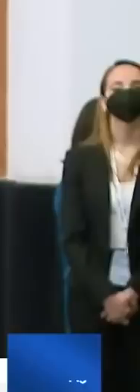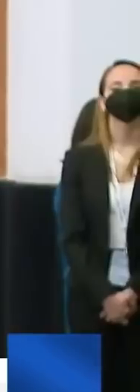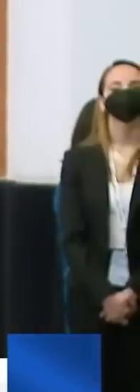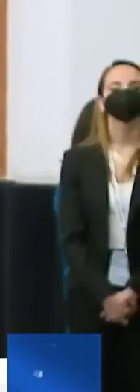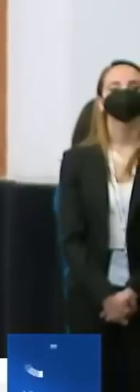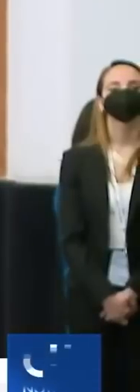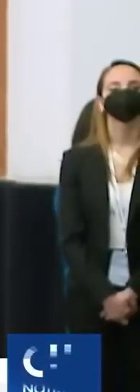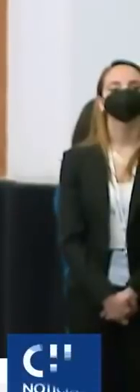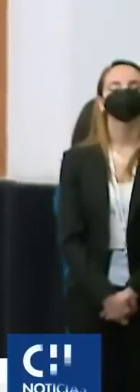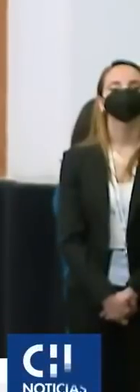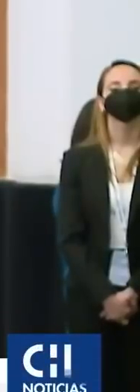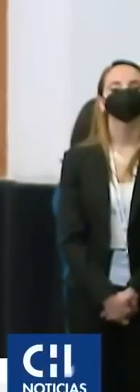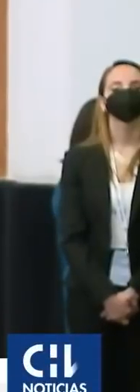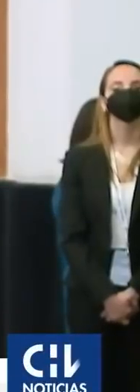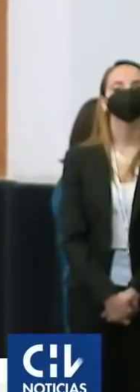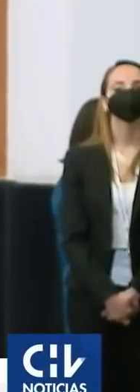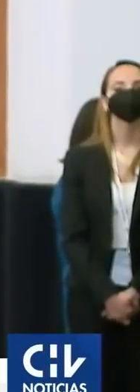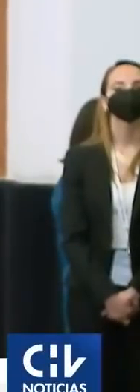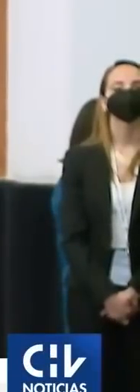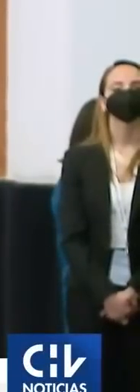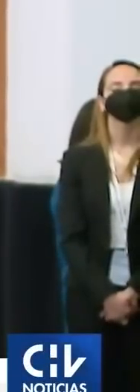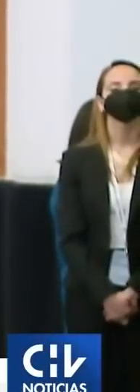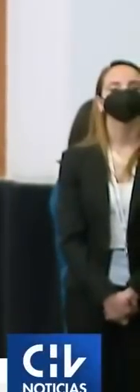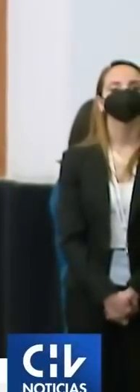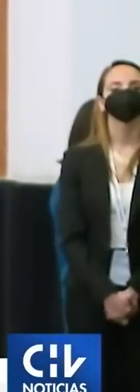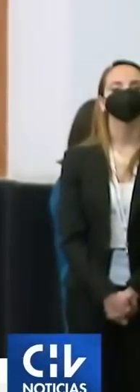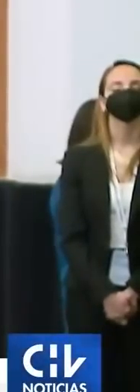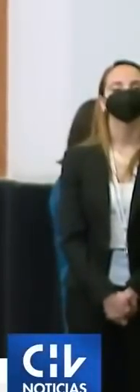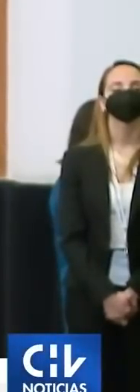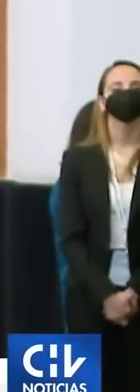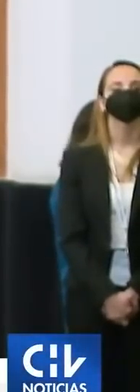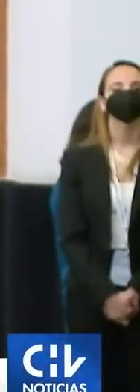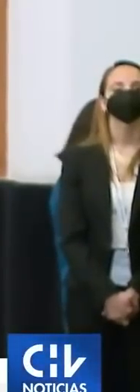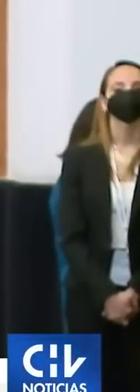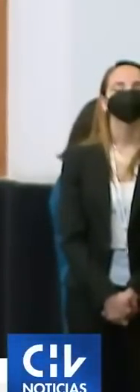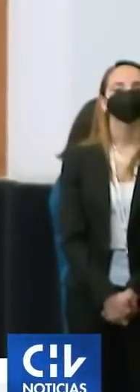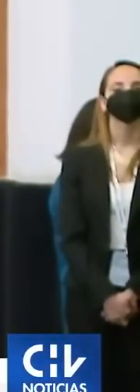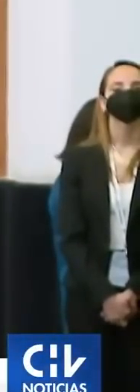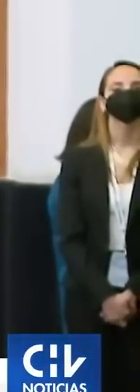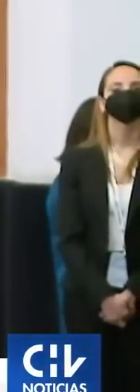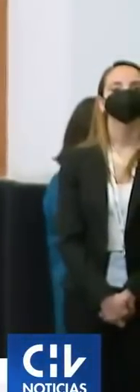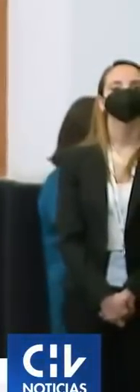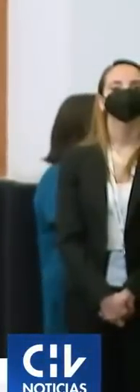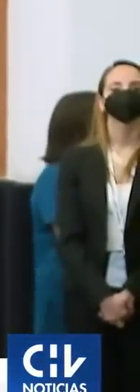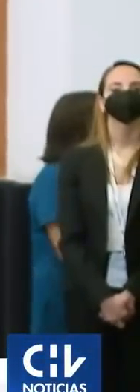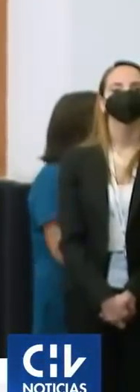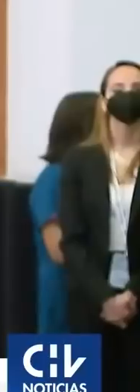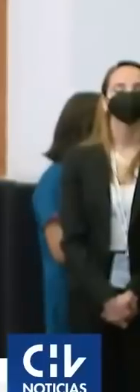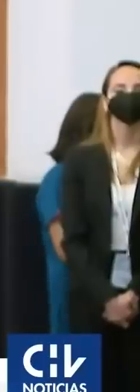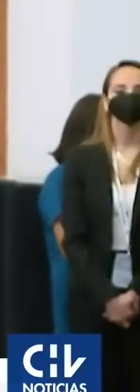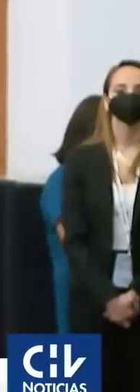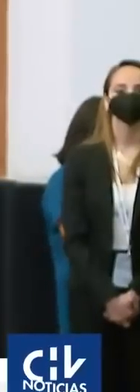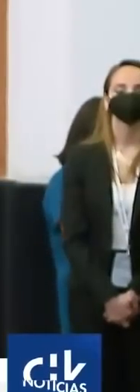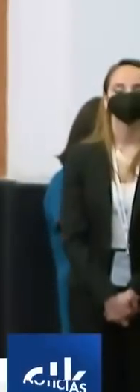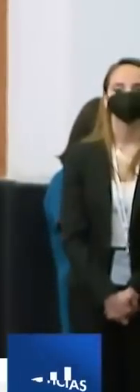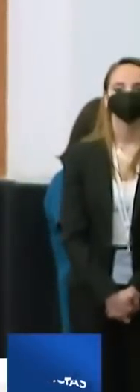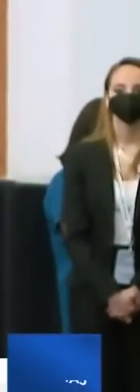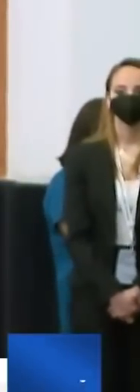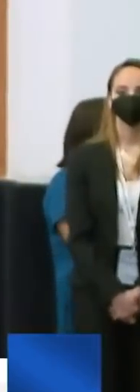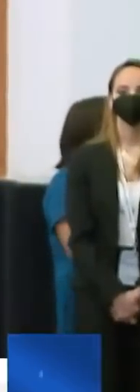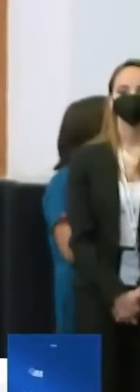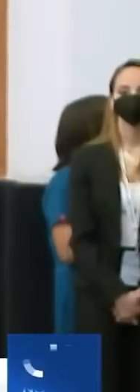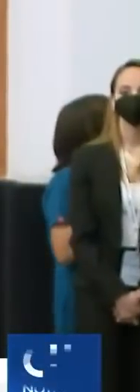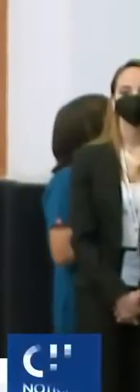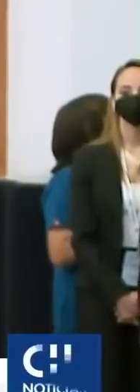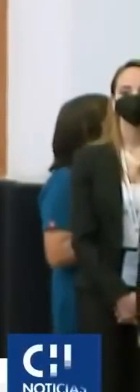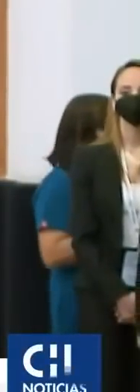esto es una situación que es difícil y esperamos que se resuelva en el actual Congreso. Y hacemos un llamado y lo hemos conversado también con el